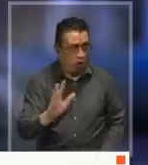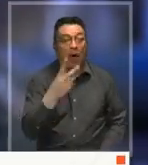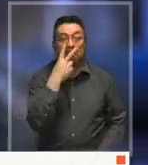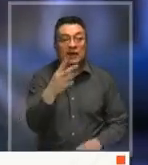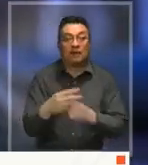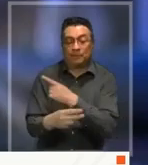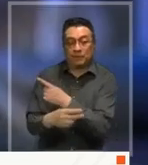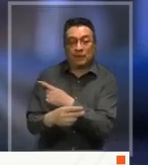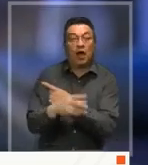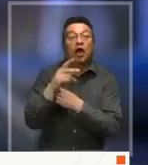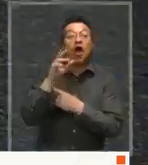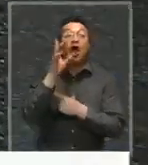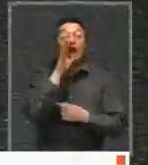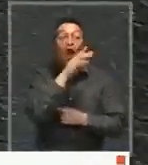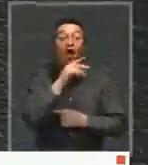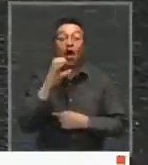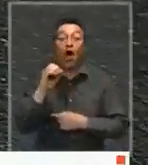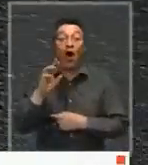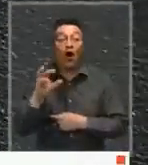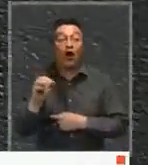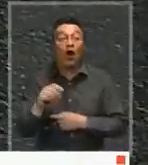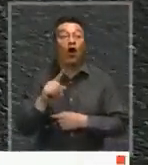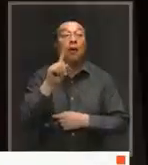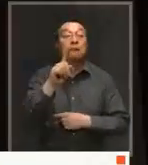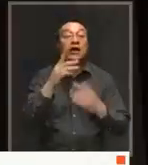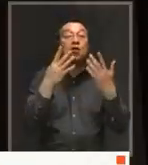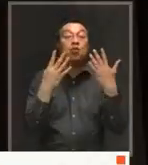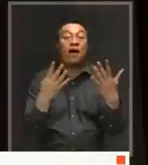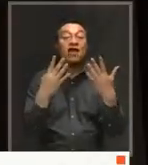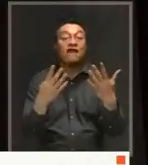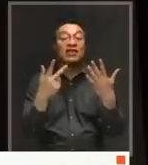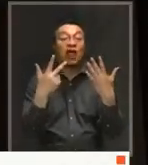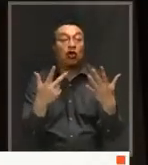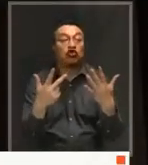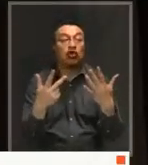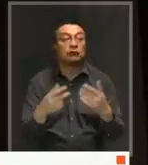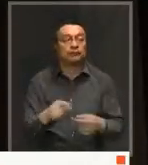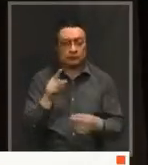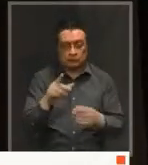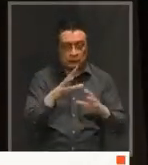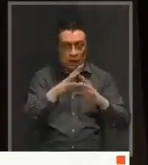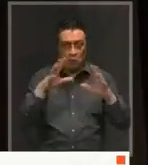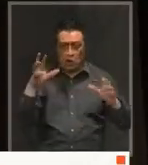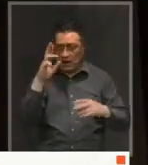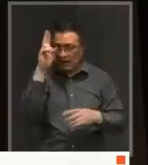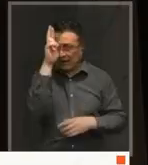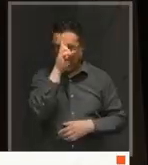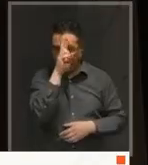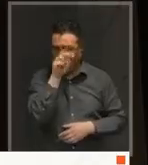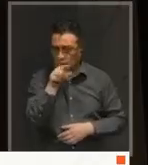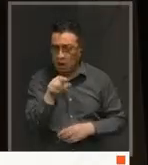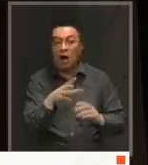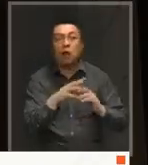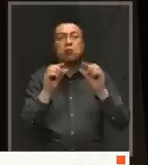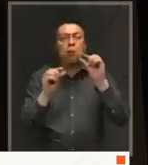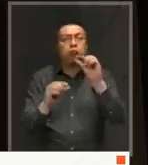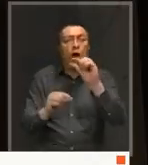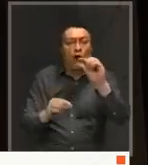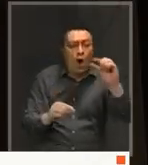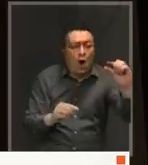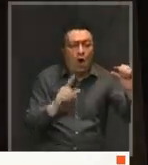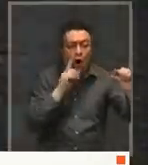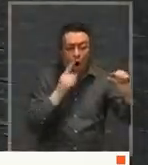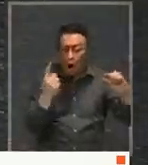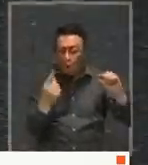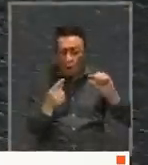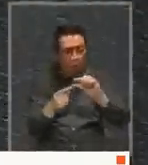de bronce octagonal de 1998. Este ejemplar es sumamente raro porque se conocen muy pocos ejemplares los cuales tengan